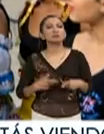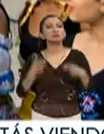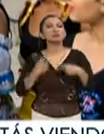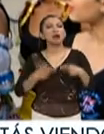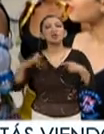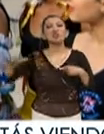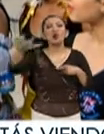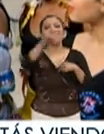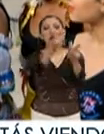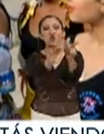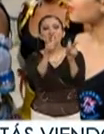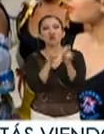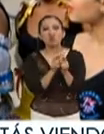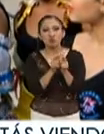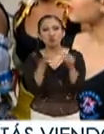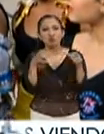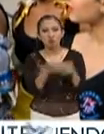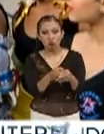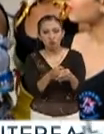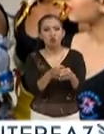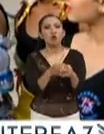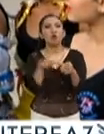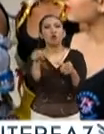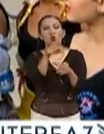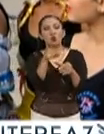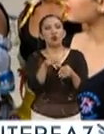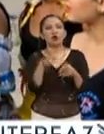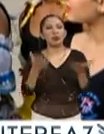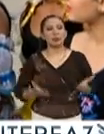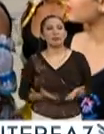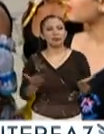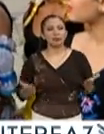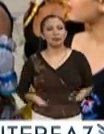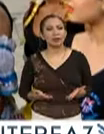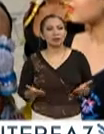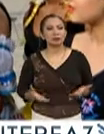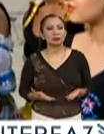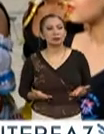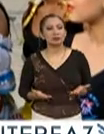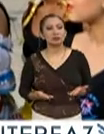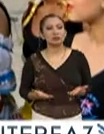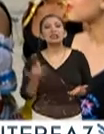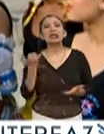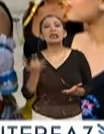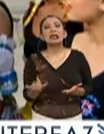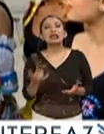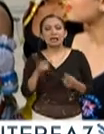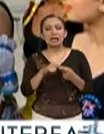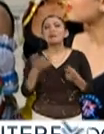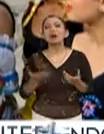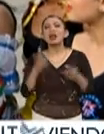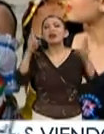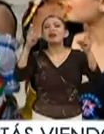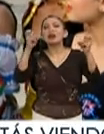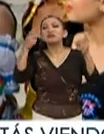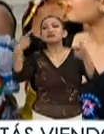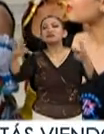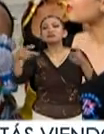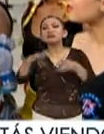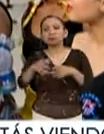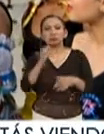personas forman esta compañía, este grupo de danza, y qué es lo que bailan